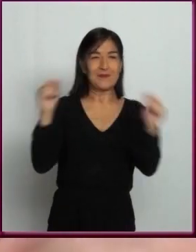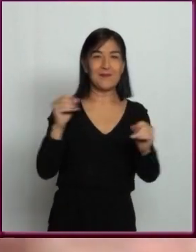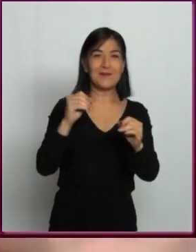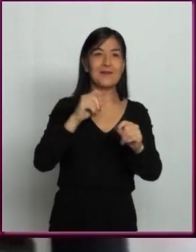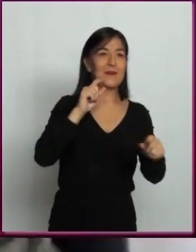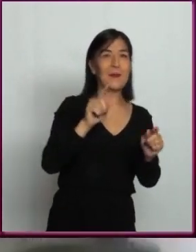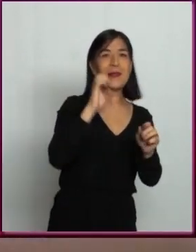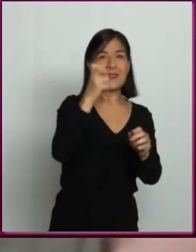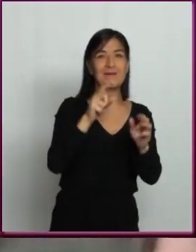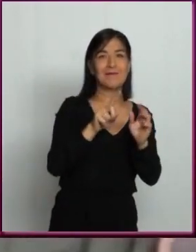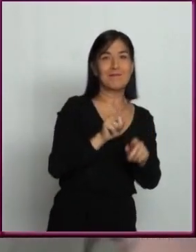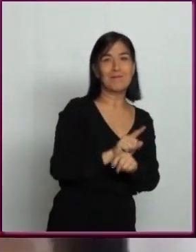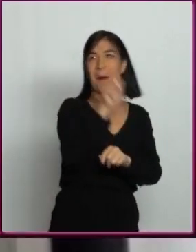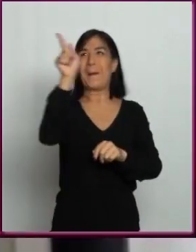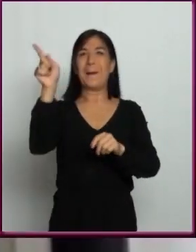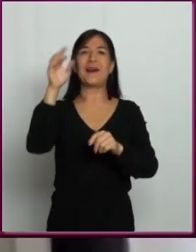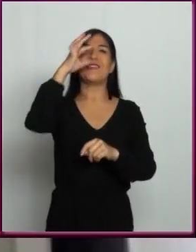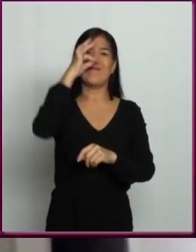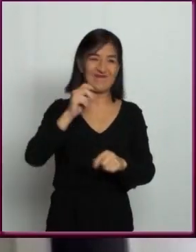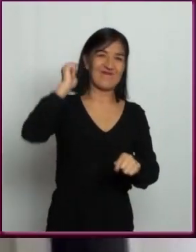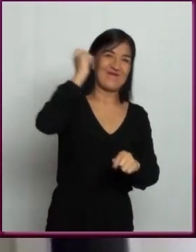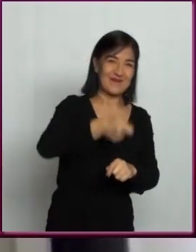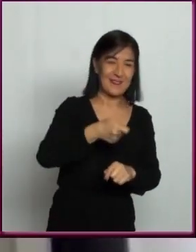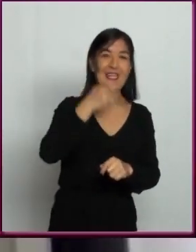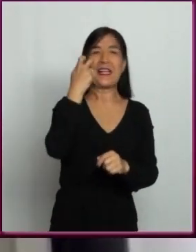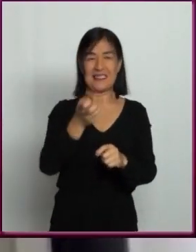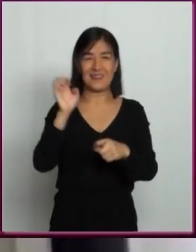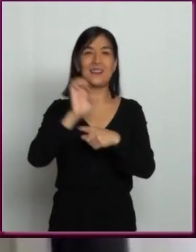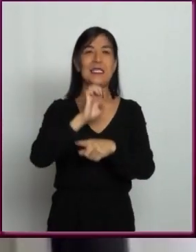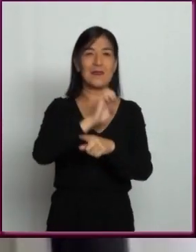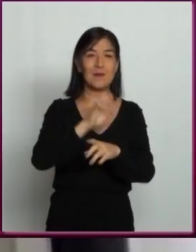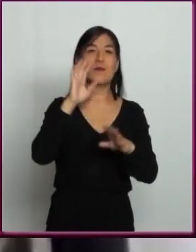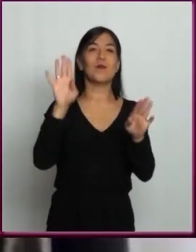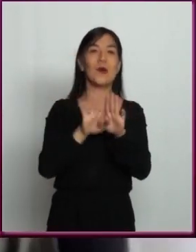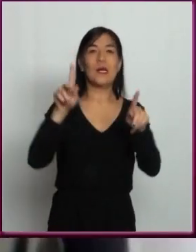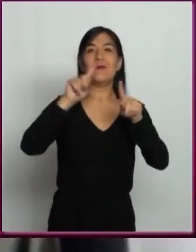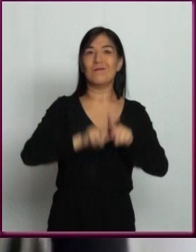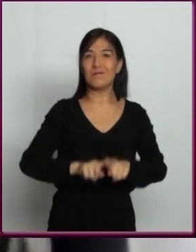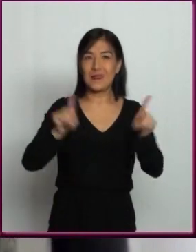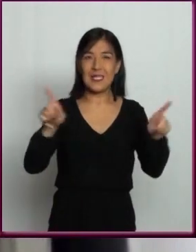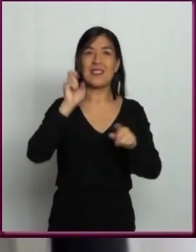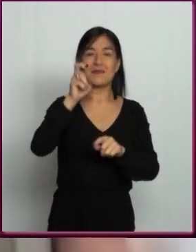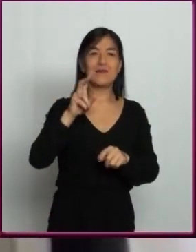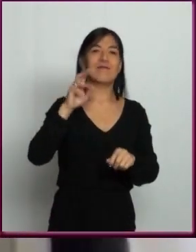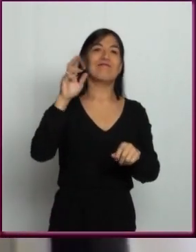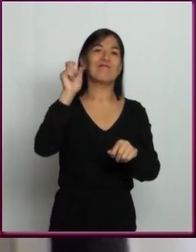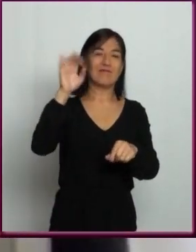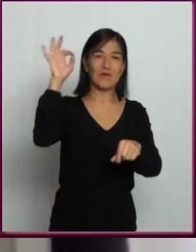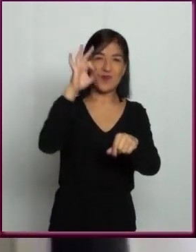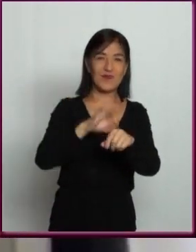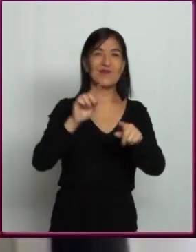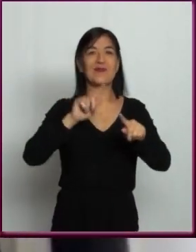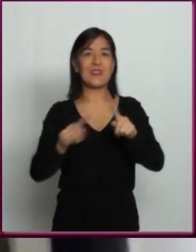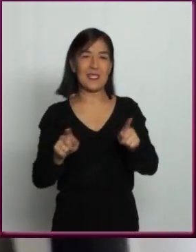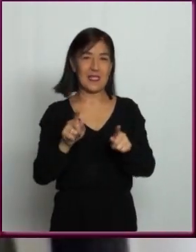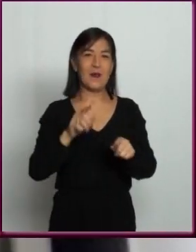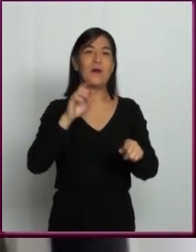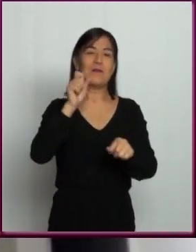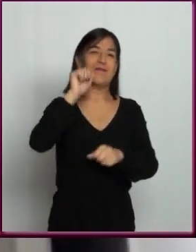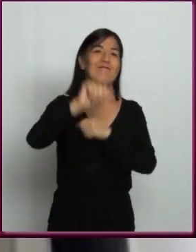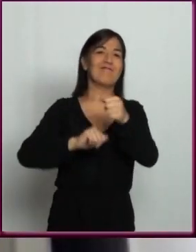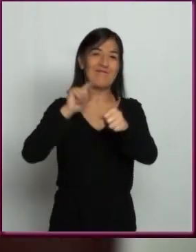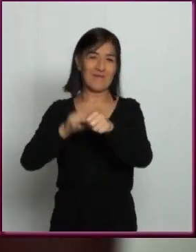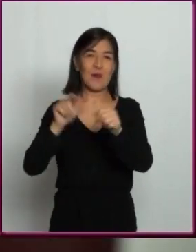inmediatamente perciban este movimiento y vuelen, ¿no? Entonces, esa es una gran diferencia en la visión de los insectos con respecto a los